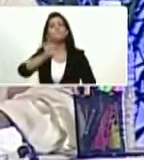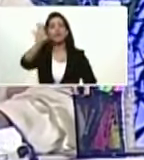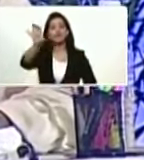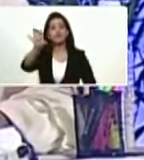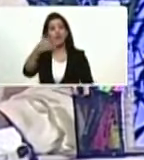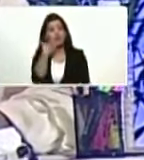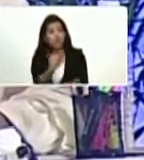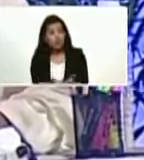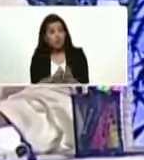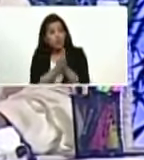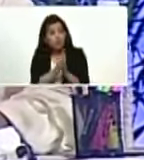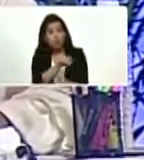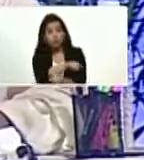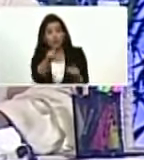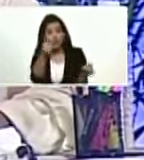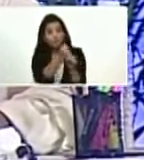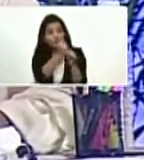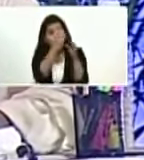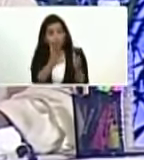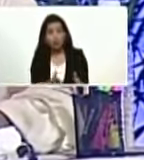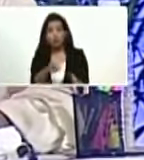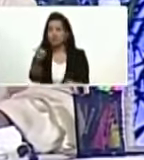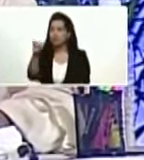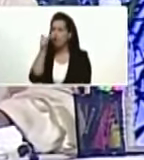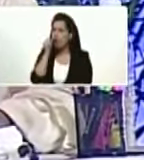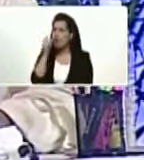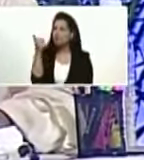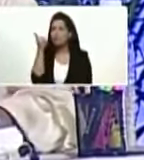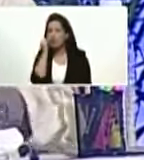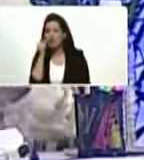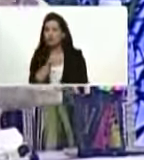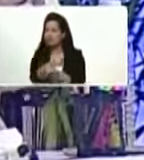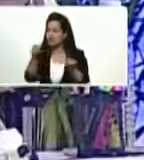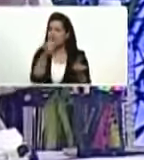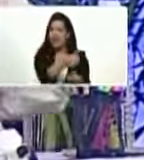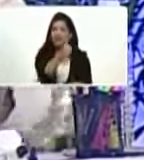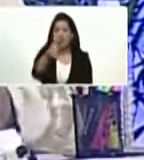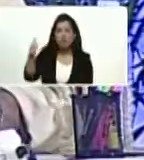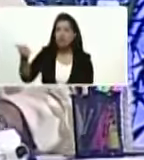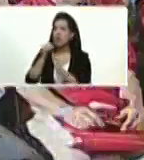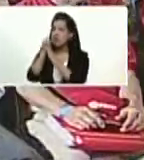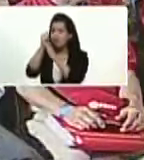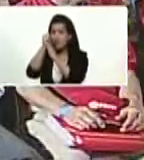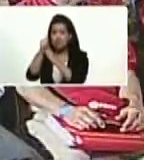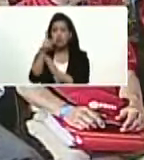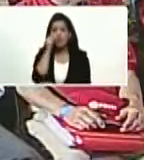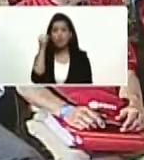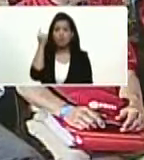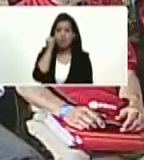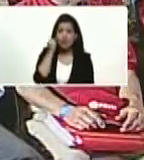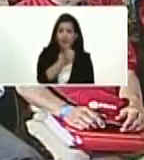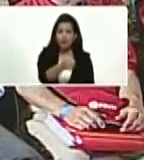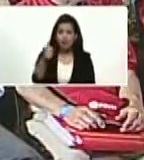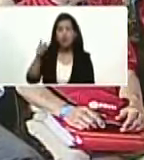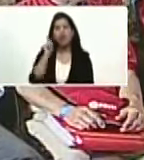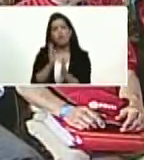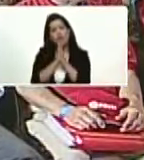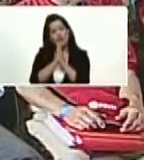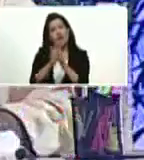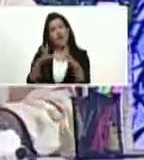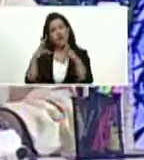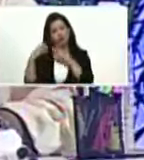compañeros, compañeras, Will, Osvaldo y todos los compañeros que estén aquí, líderes, lideresas, asuman